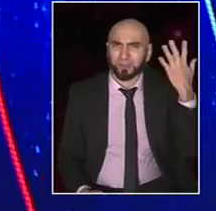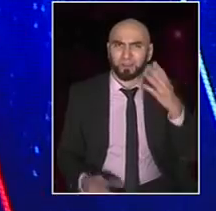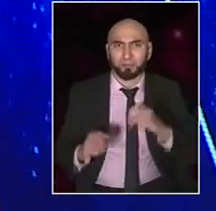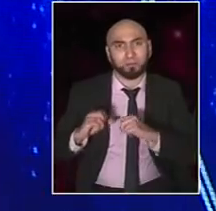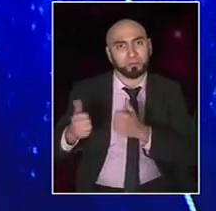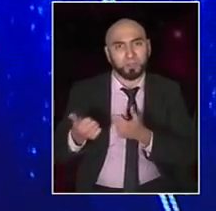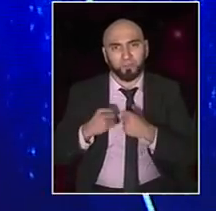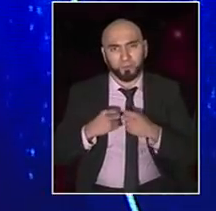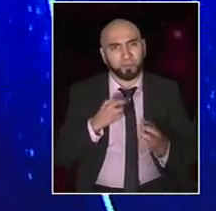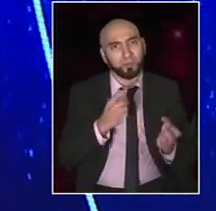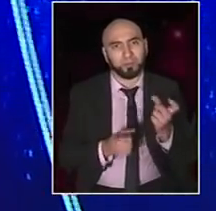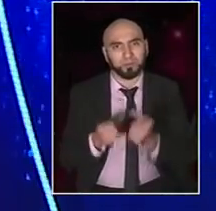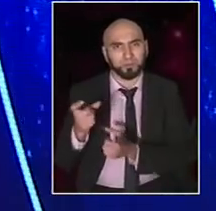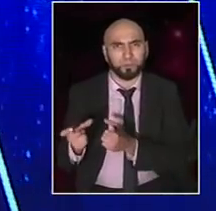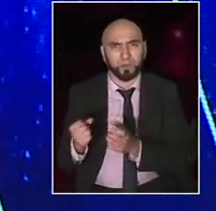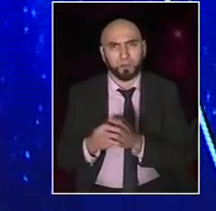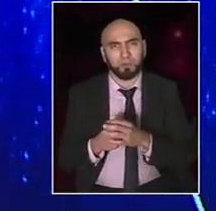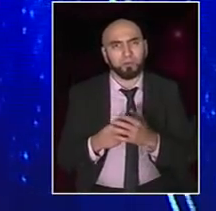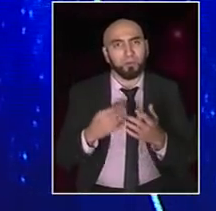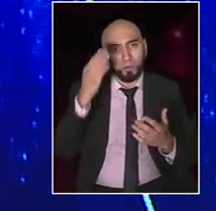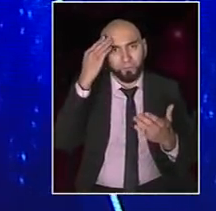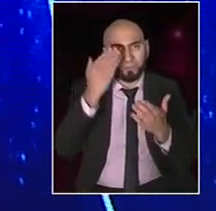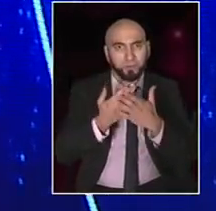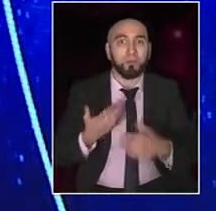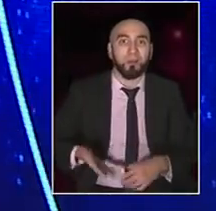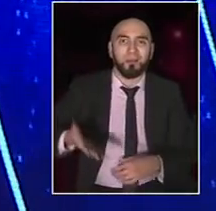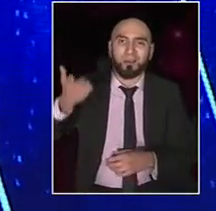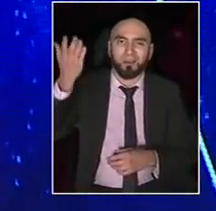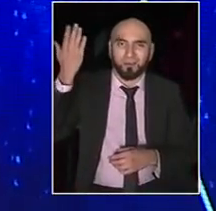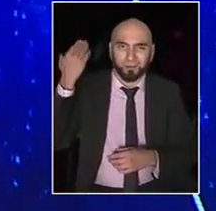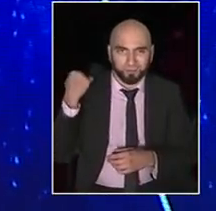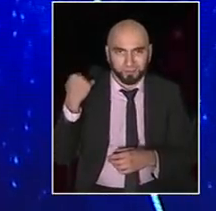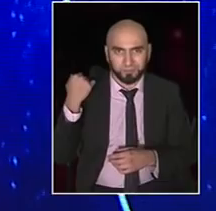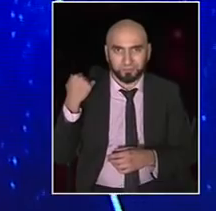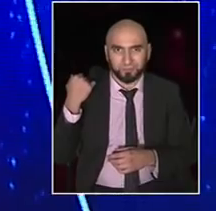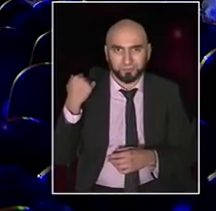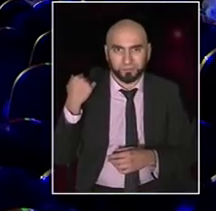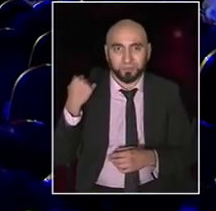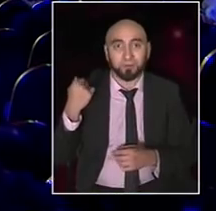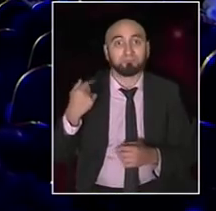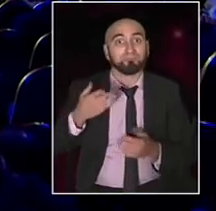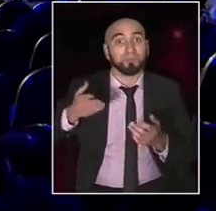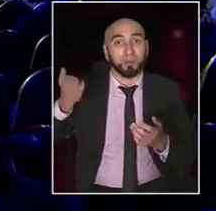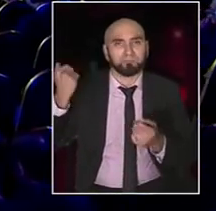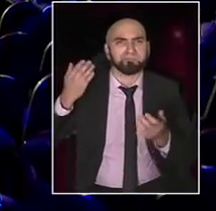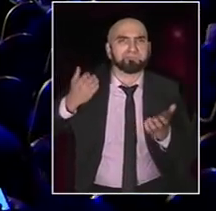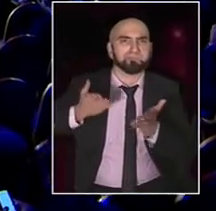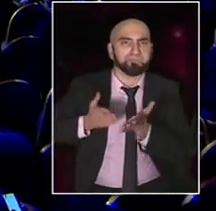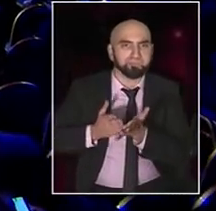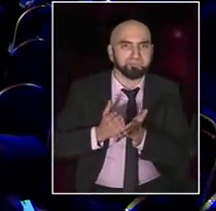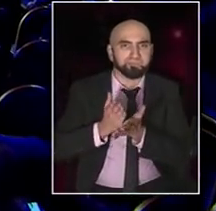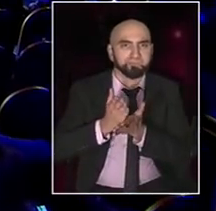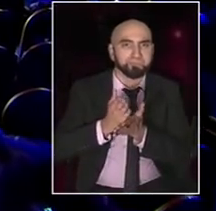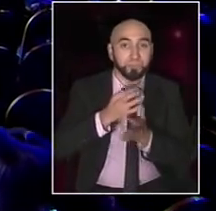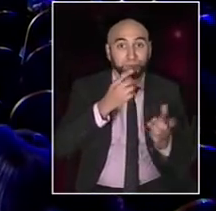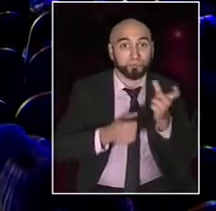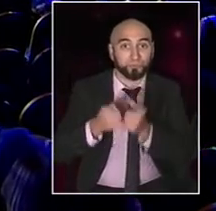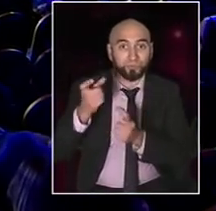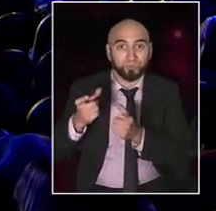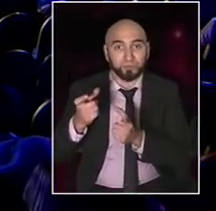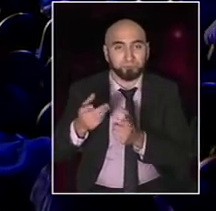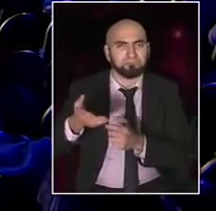desafíos que los seres humanos enfrentaron en el pasado. En sus inicios, nuestros antepasados